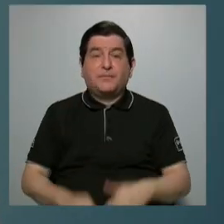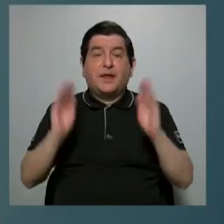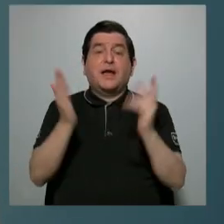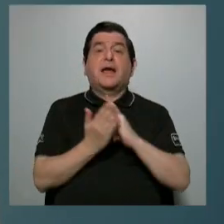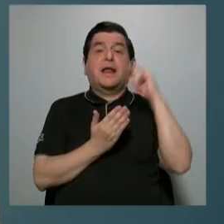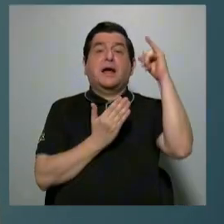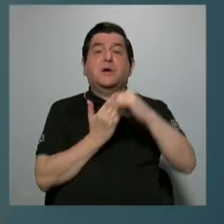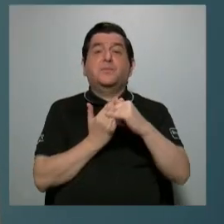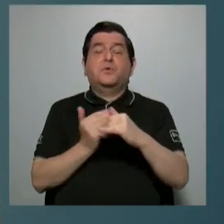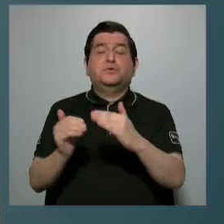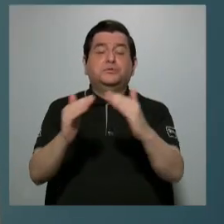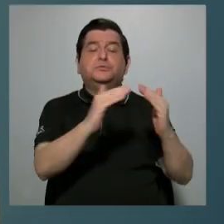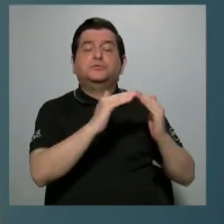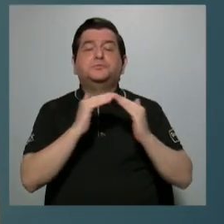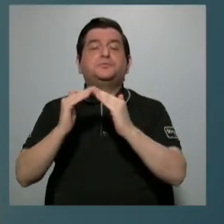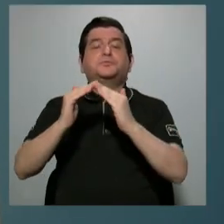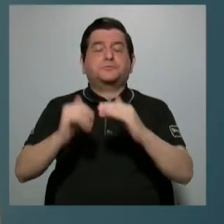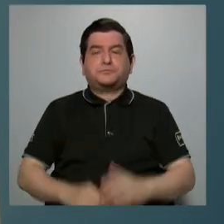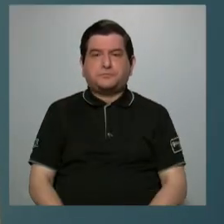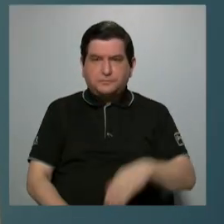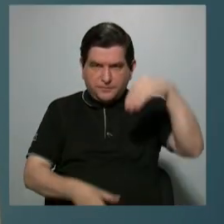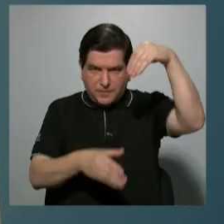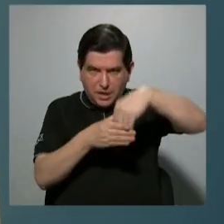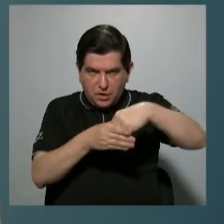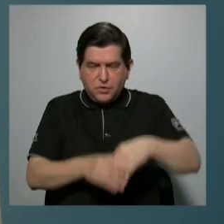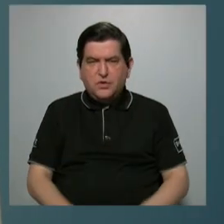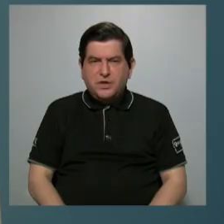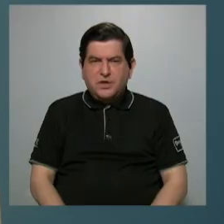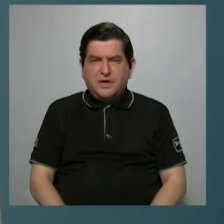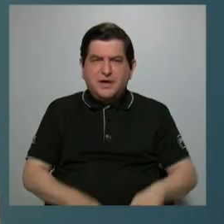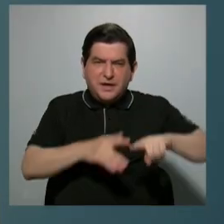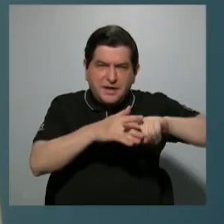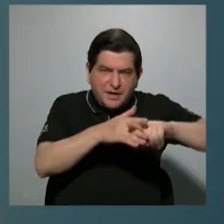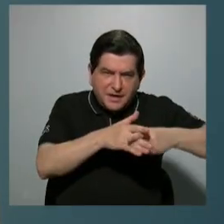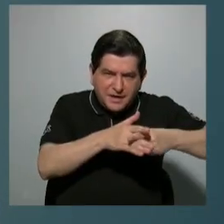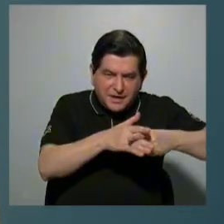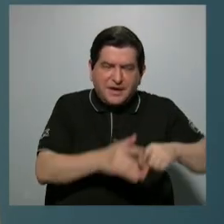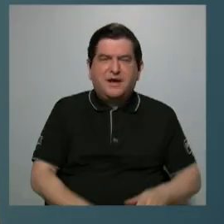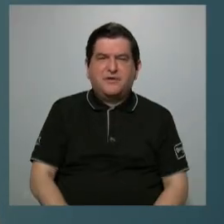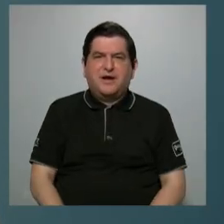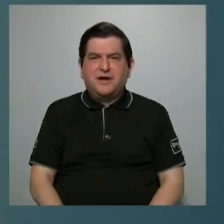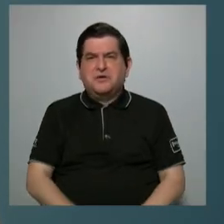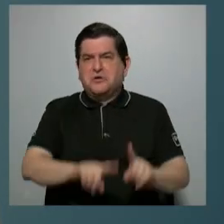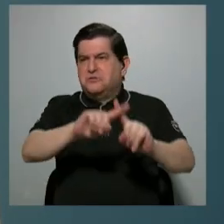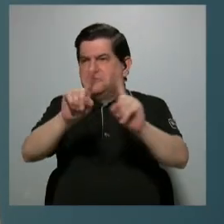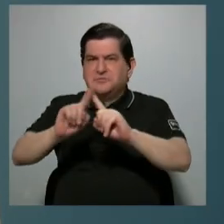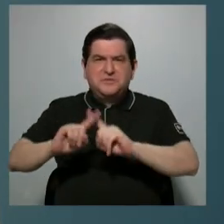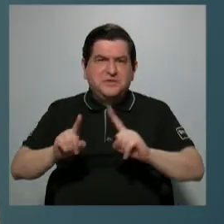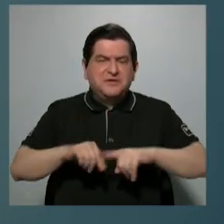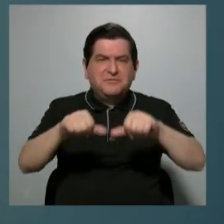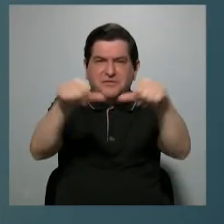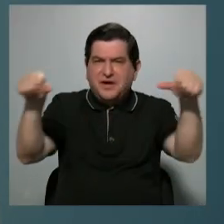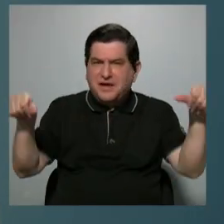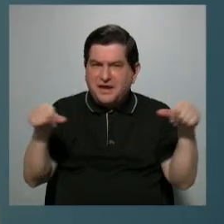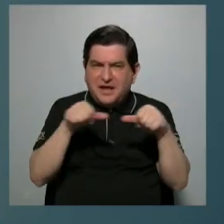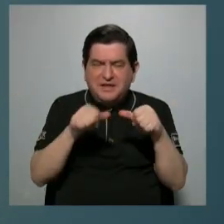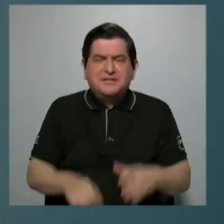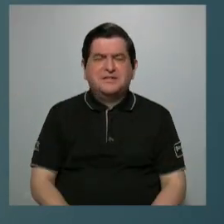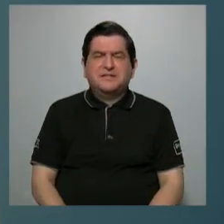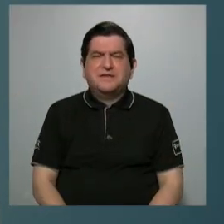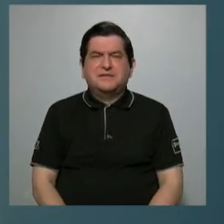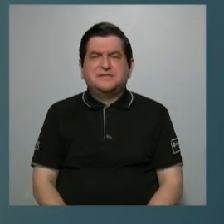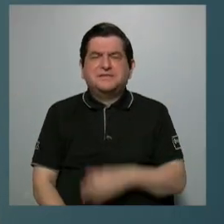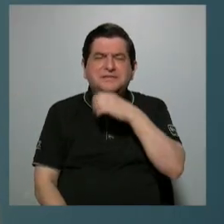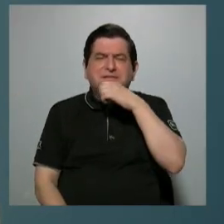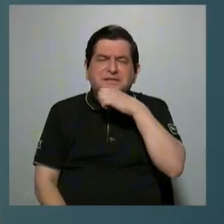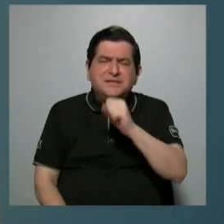proyectos urbanos que incluyen regeneración, rehabilitación de zonas antiguas, deterioradas de